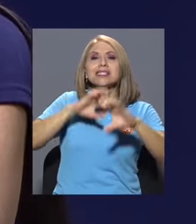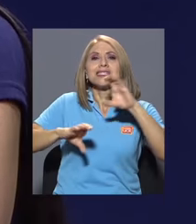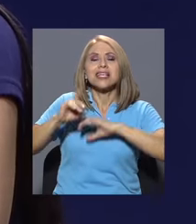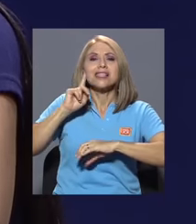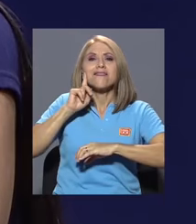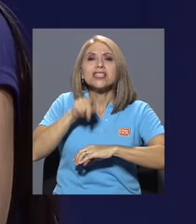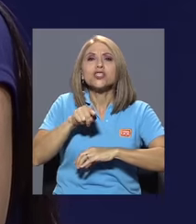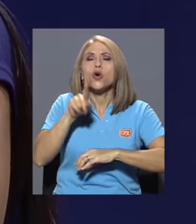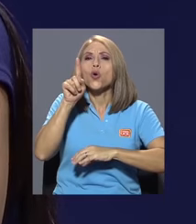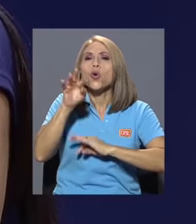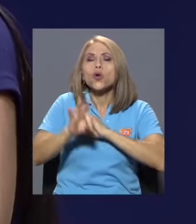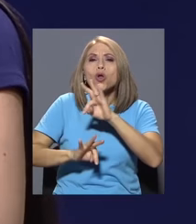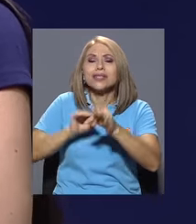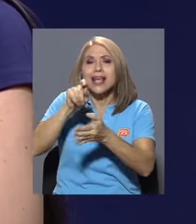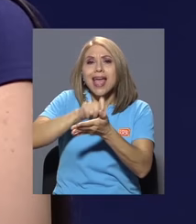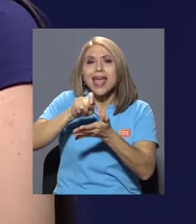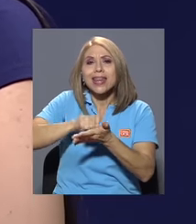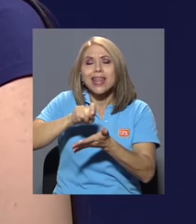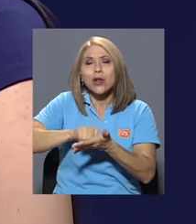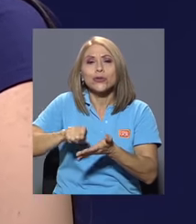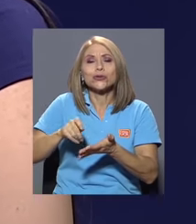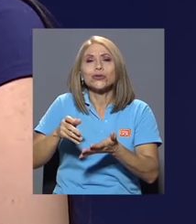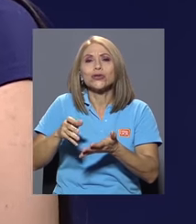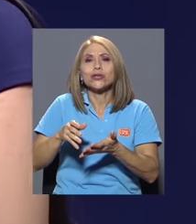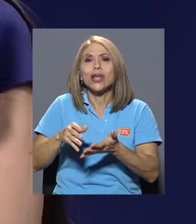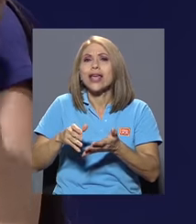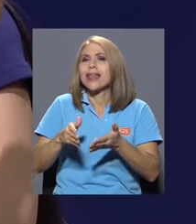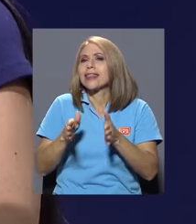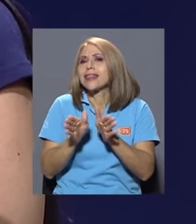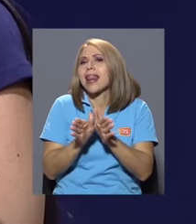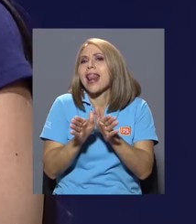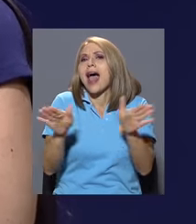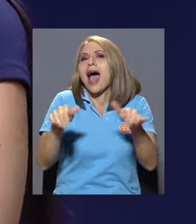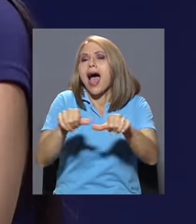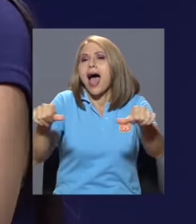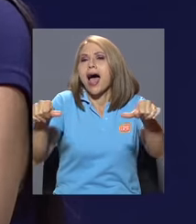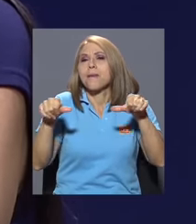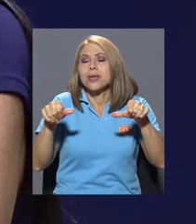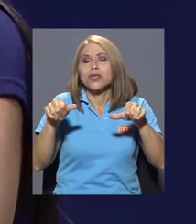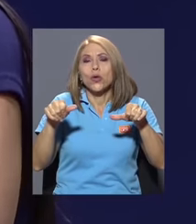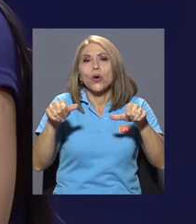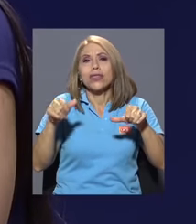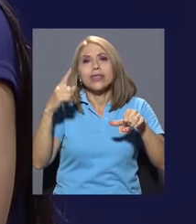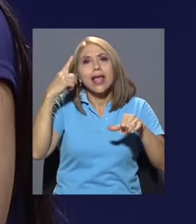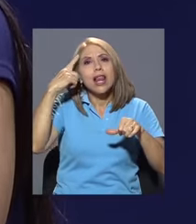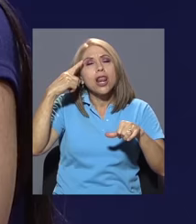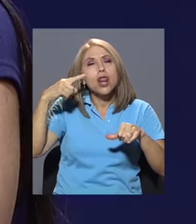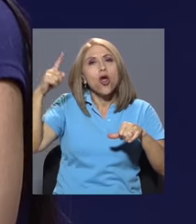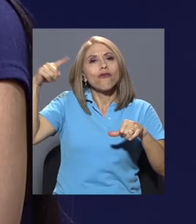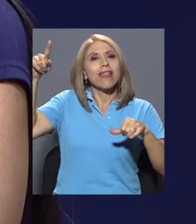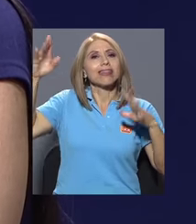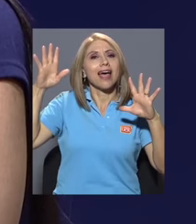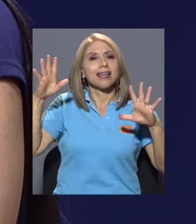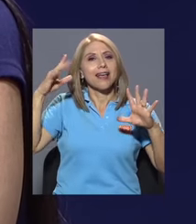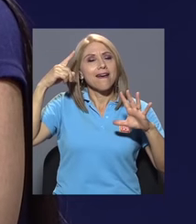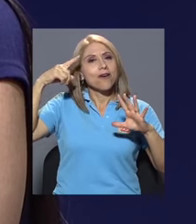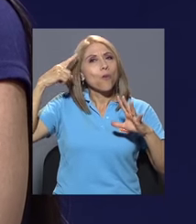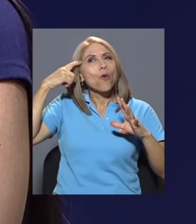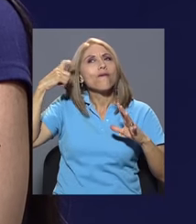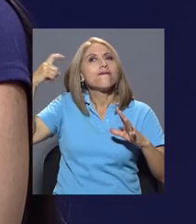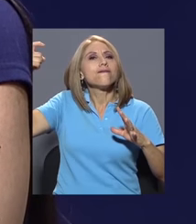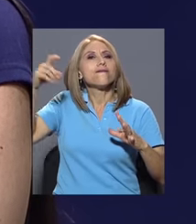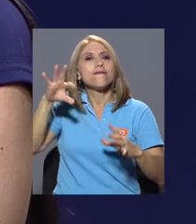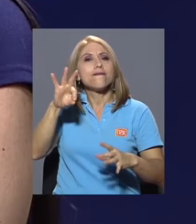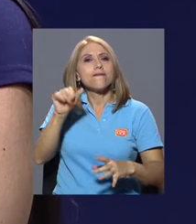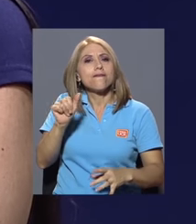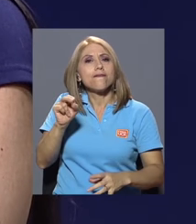ficción como uno de los géneros del gran, digamos, ámbito de lo fantástico. ¿Qué es lo fantástico? Lo fantástico